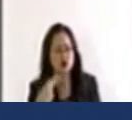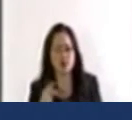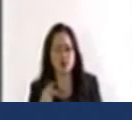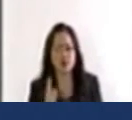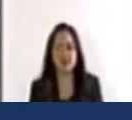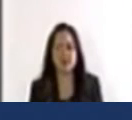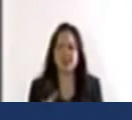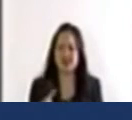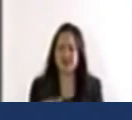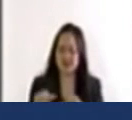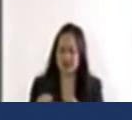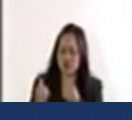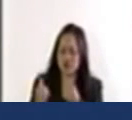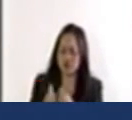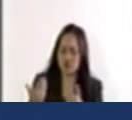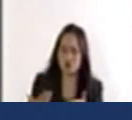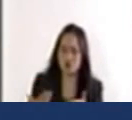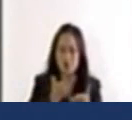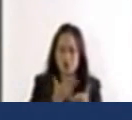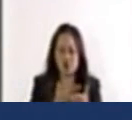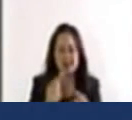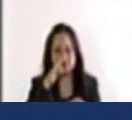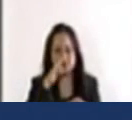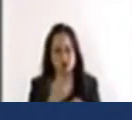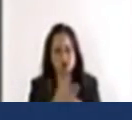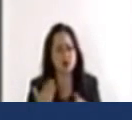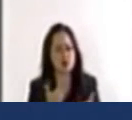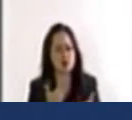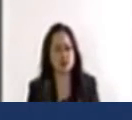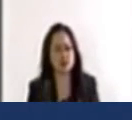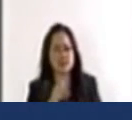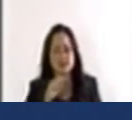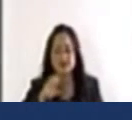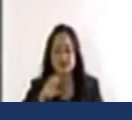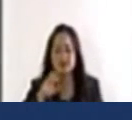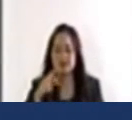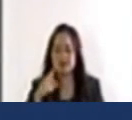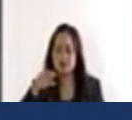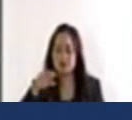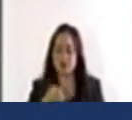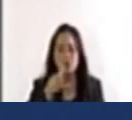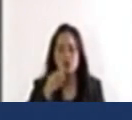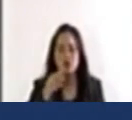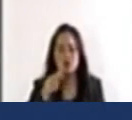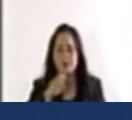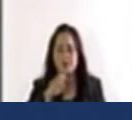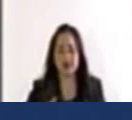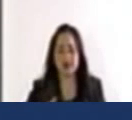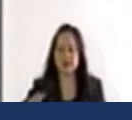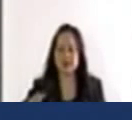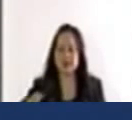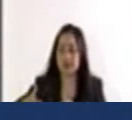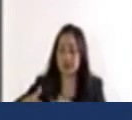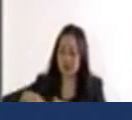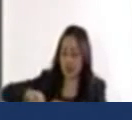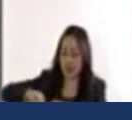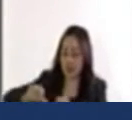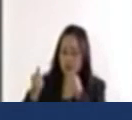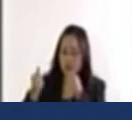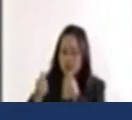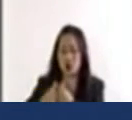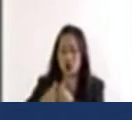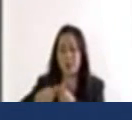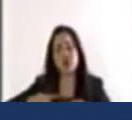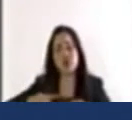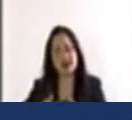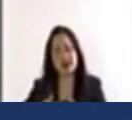la modificación de las leyes secundarias que sea pertinente, y también algo que es muy importante y que el auditorio